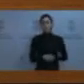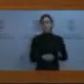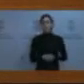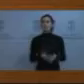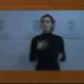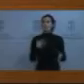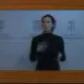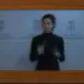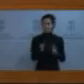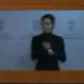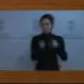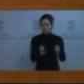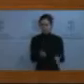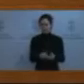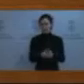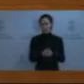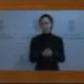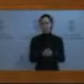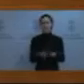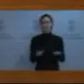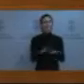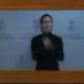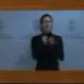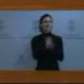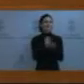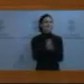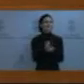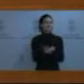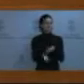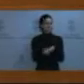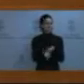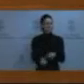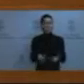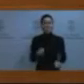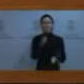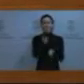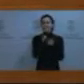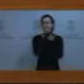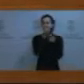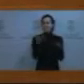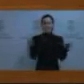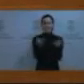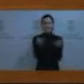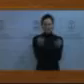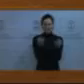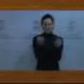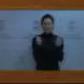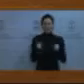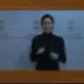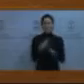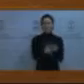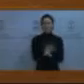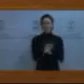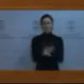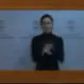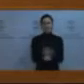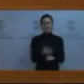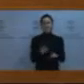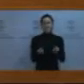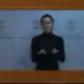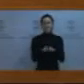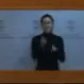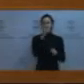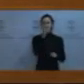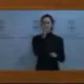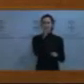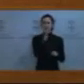seguramente acierta, pero bueno, yo lo que quiero poner de relieve y de manifiesto es que eso es un juego diabólico en los